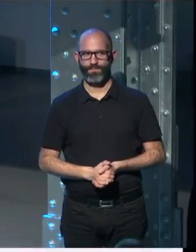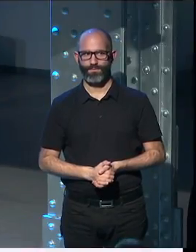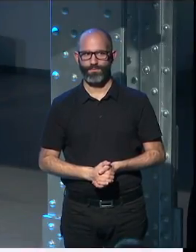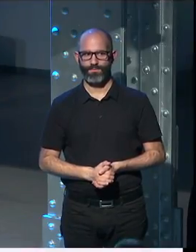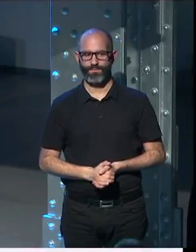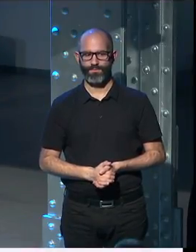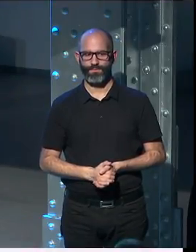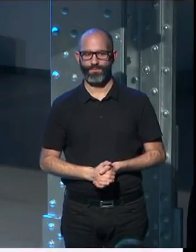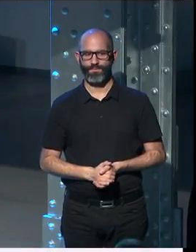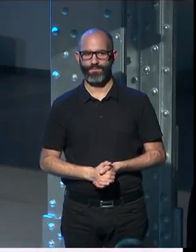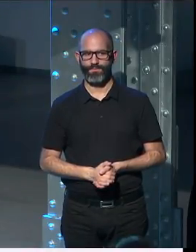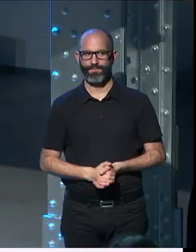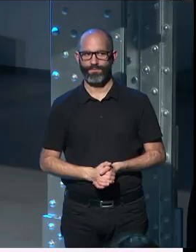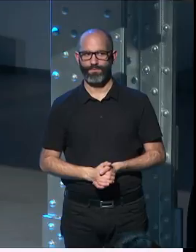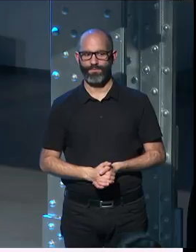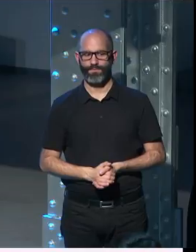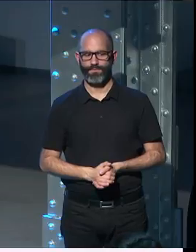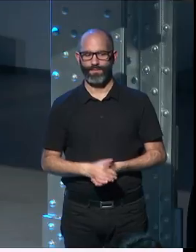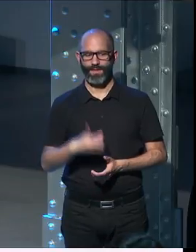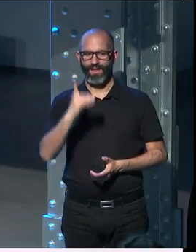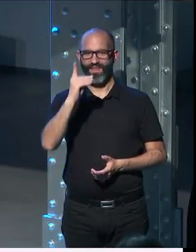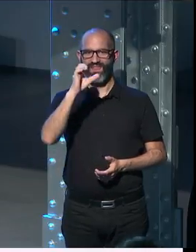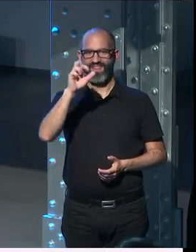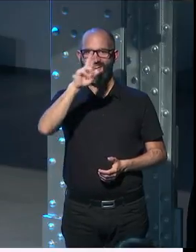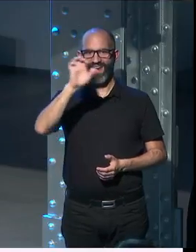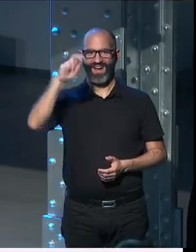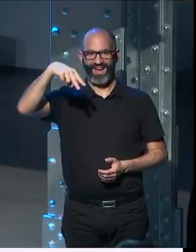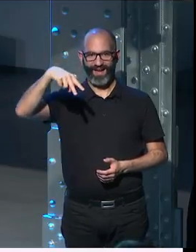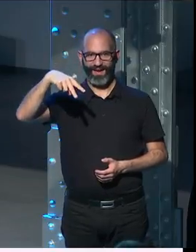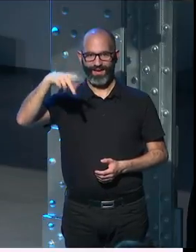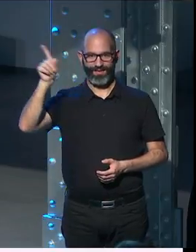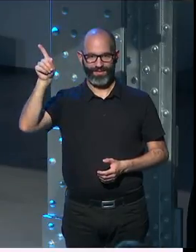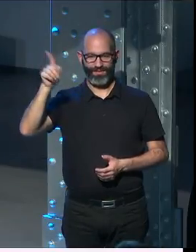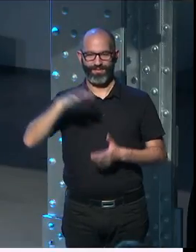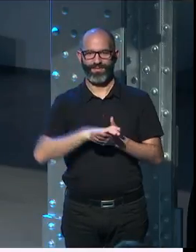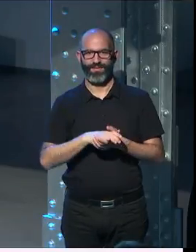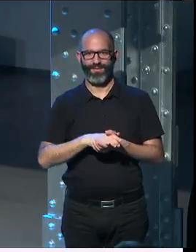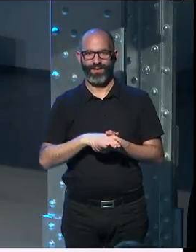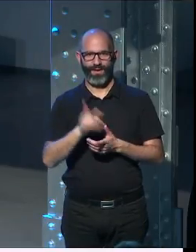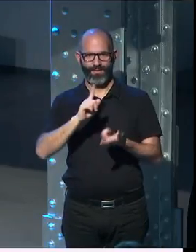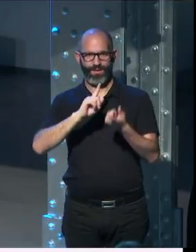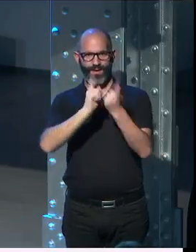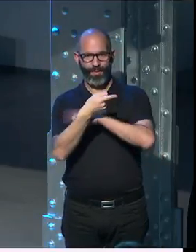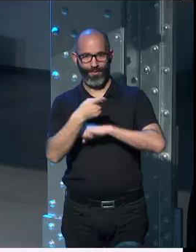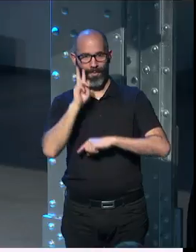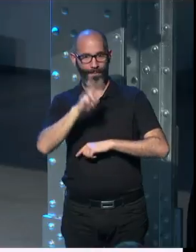Viene el cambio. Por cierto, este es de Rembrandt, el que está en el panel. ¿Es él? El cambio es un poco menos sutil